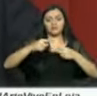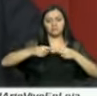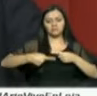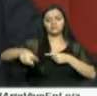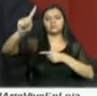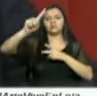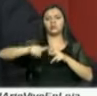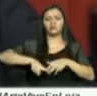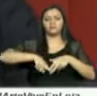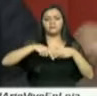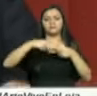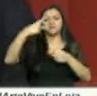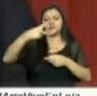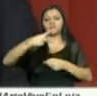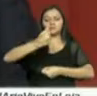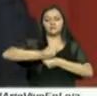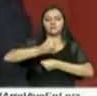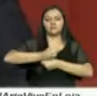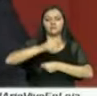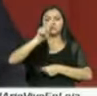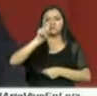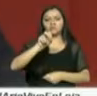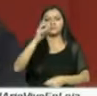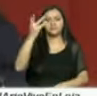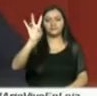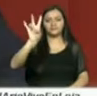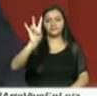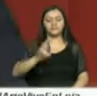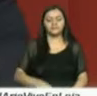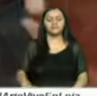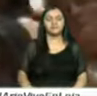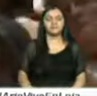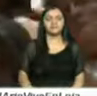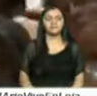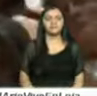trabajar en la edición 2017.